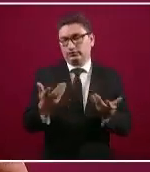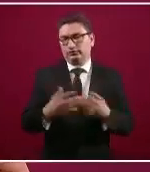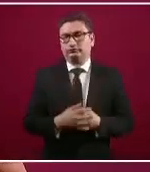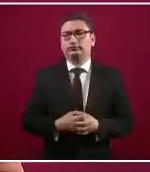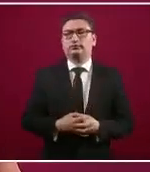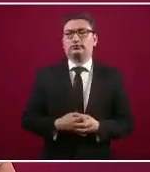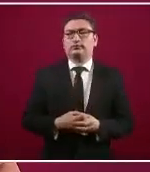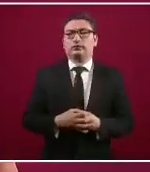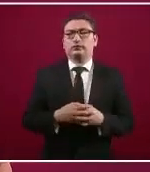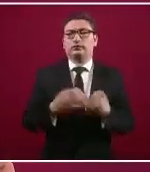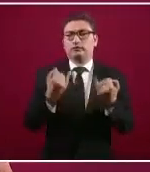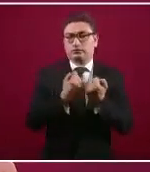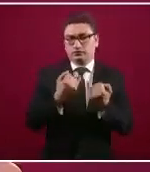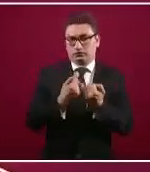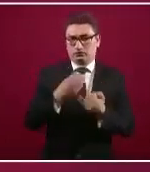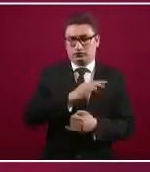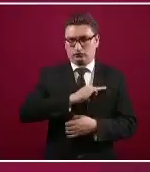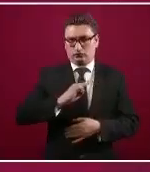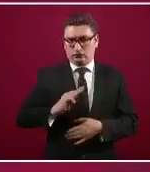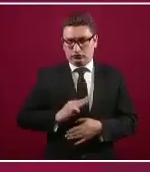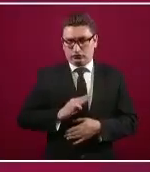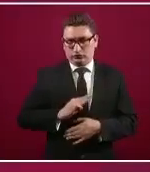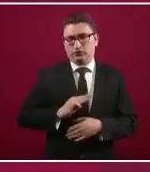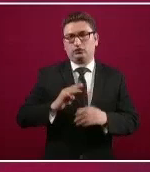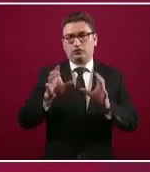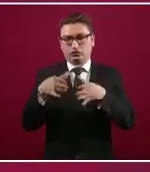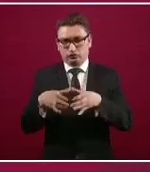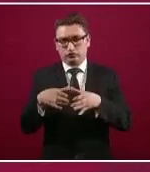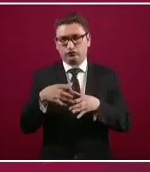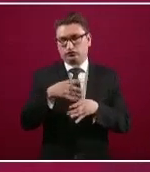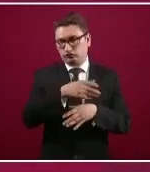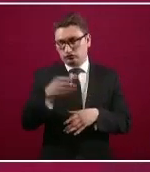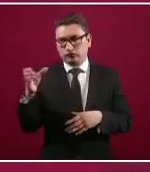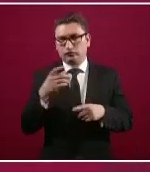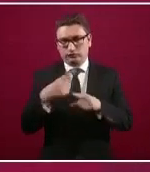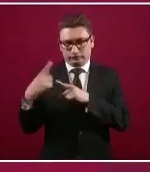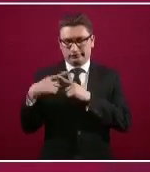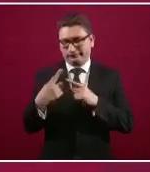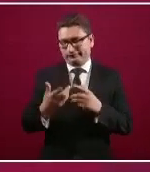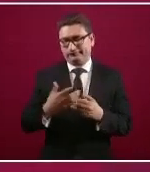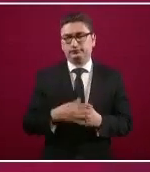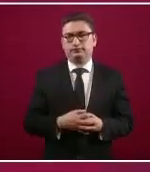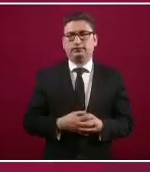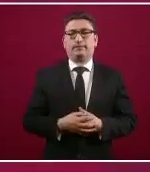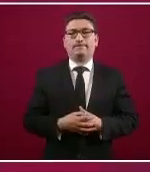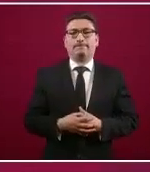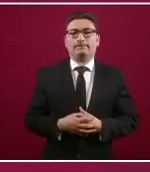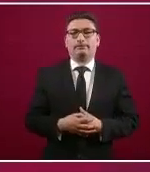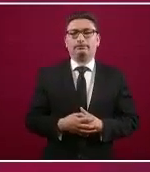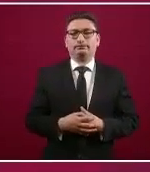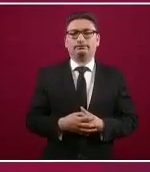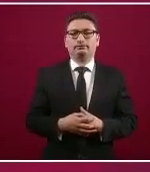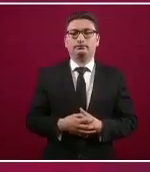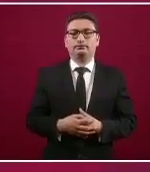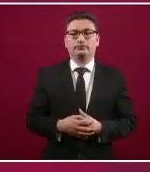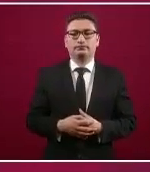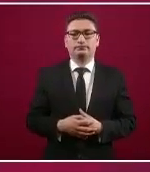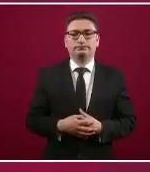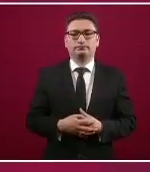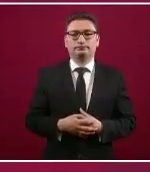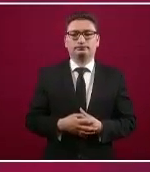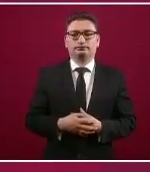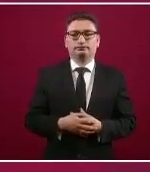tiene los municipios que atender a las comunidades rurales. A pesar de ello y ante la ausencia